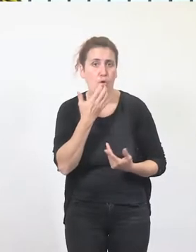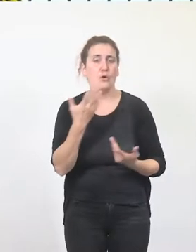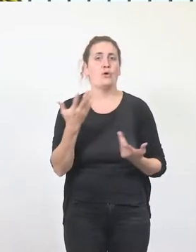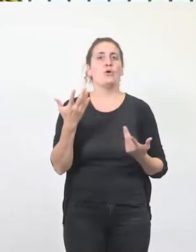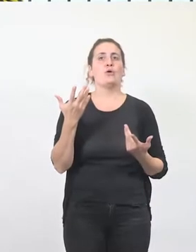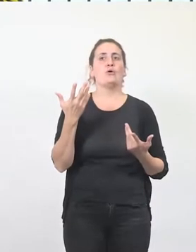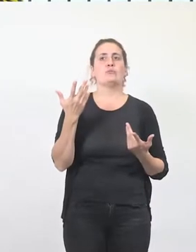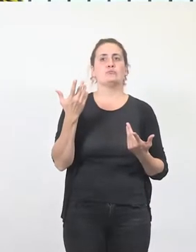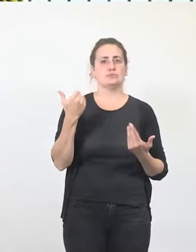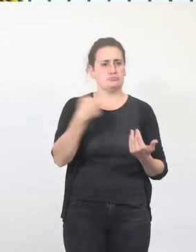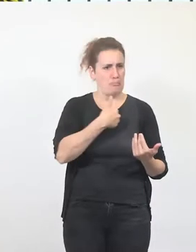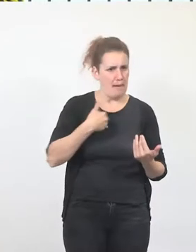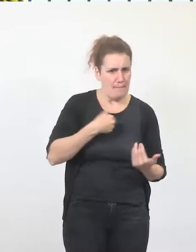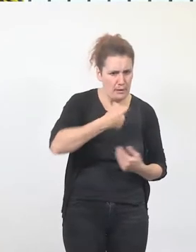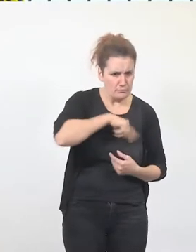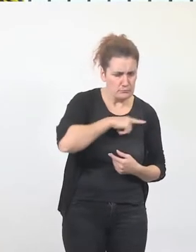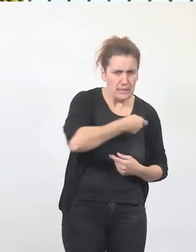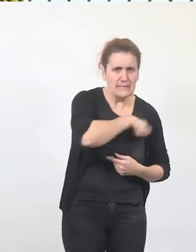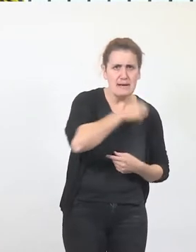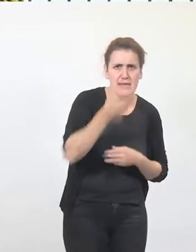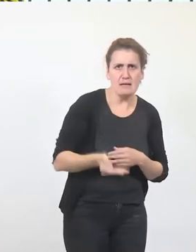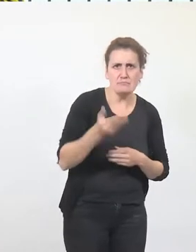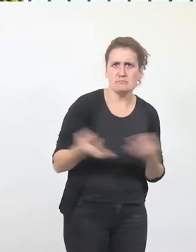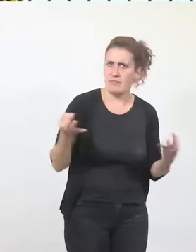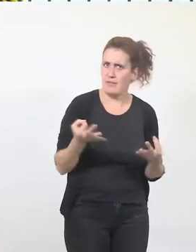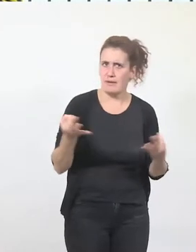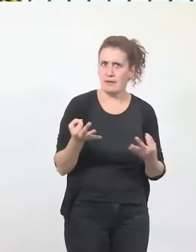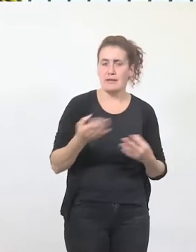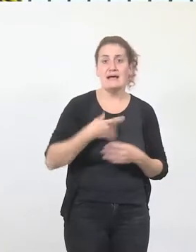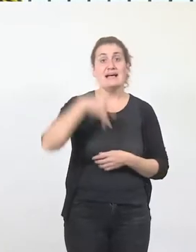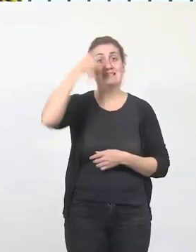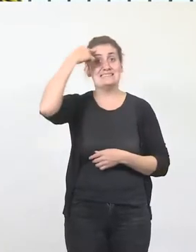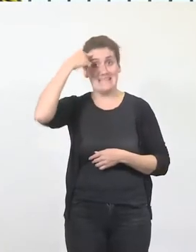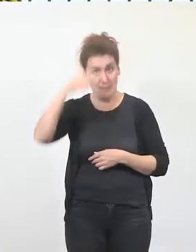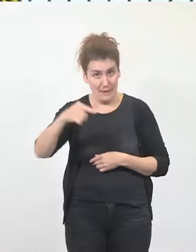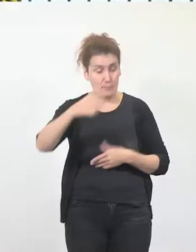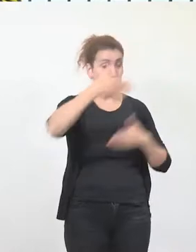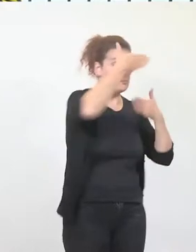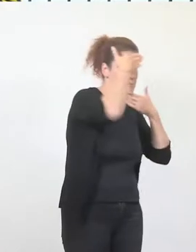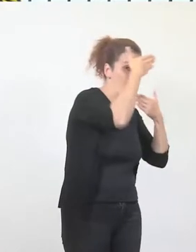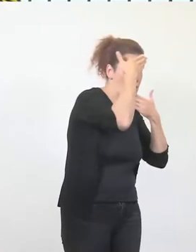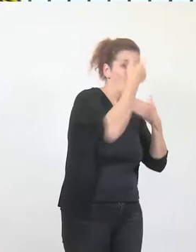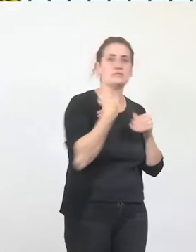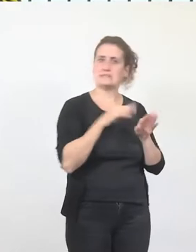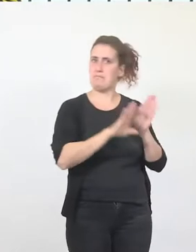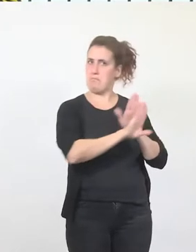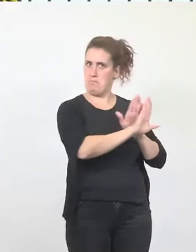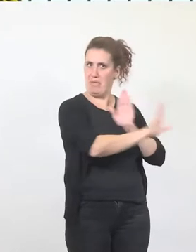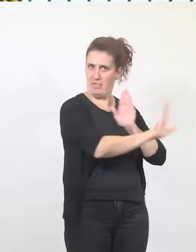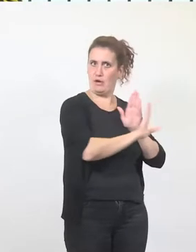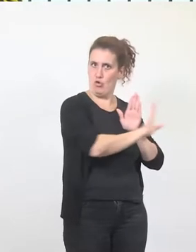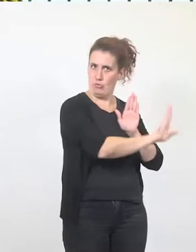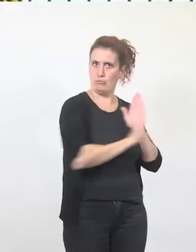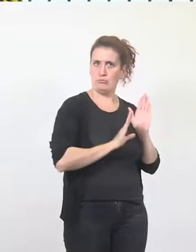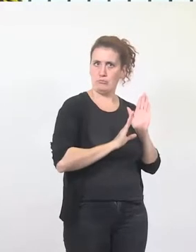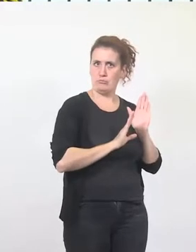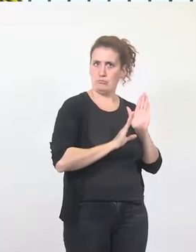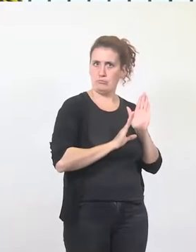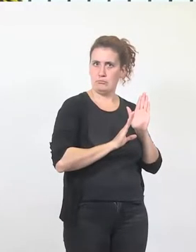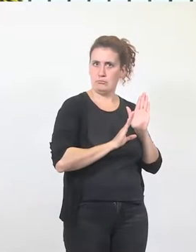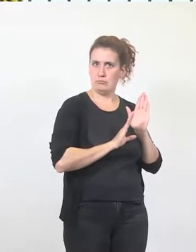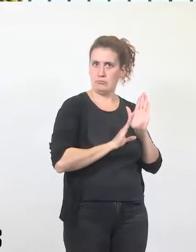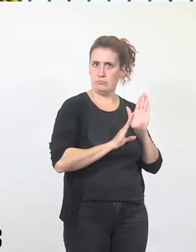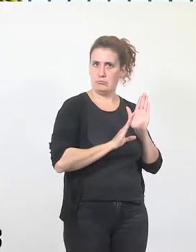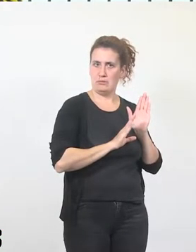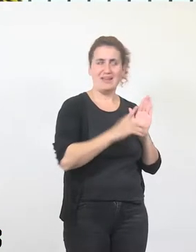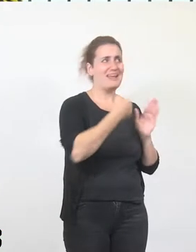de que España puede jugar un papel importante. Sabemos que Marruecos es un vecino y nunca vamos a estar